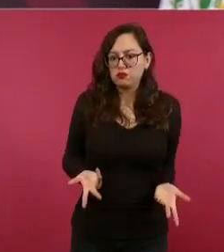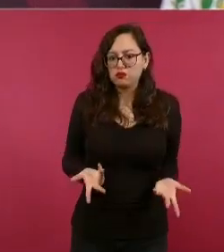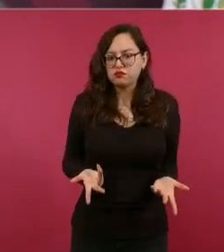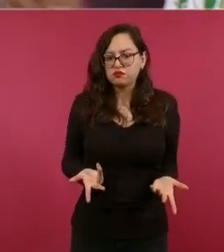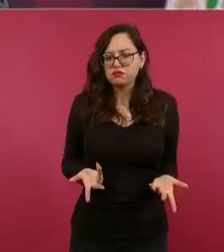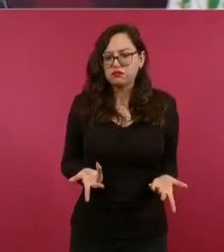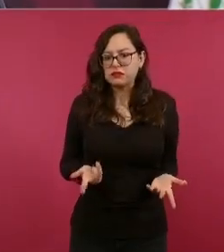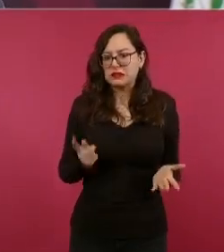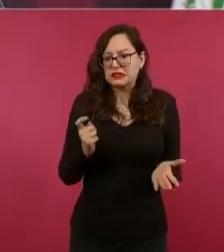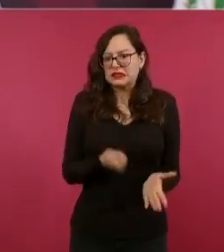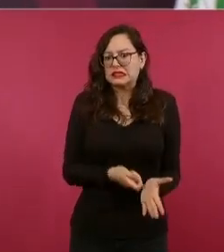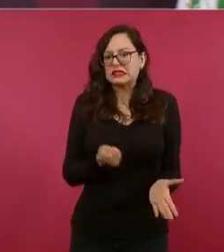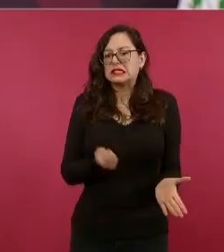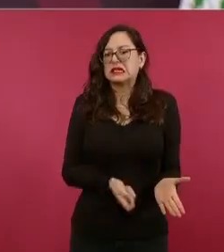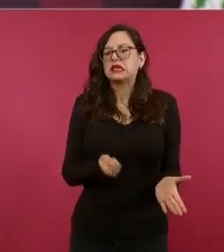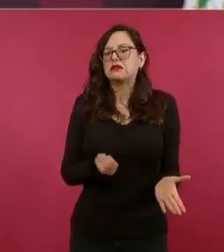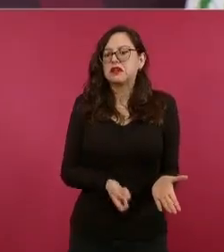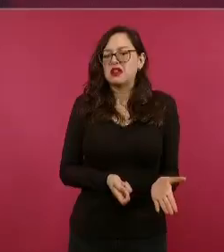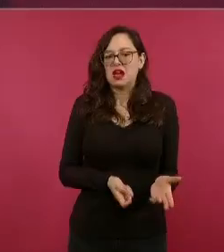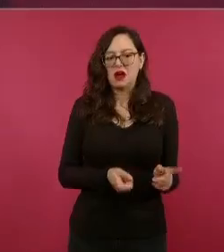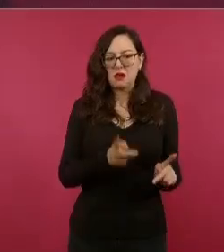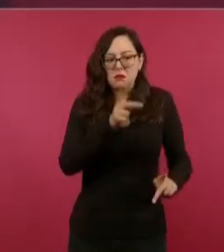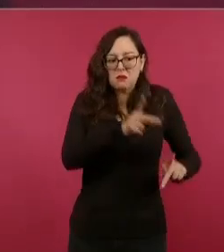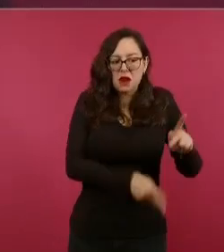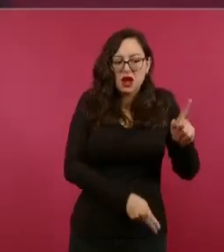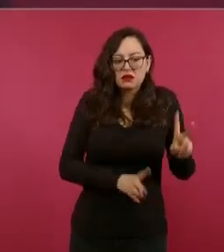a interpretar